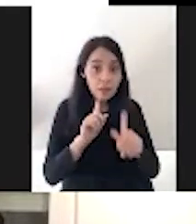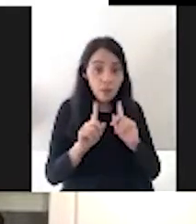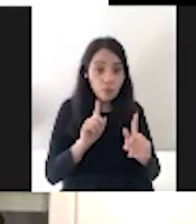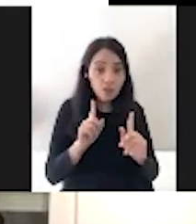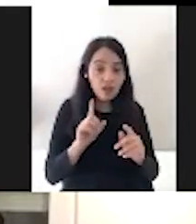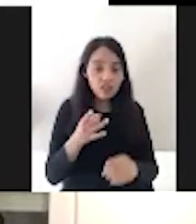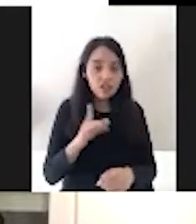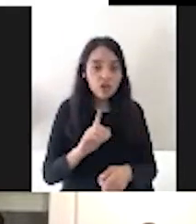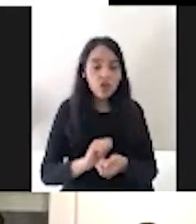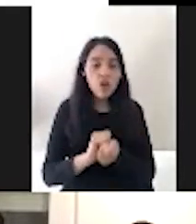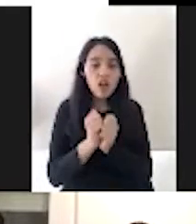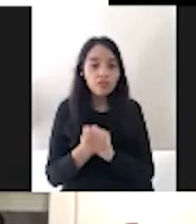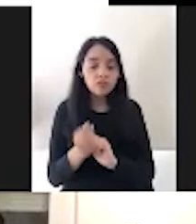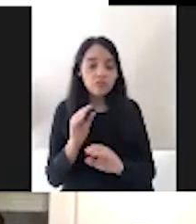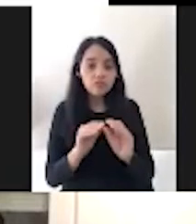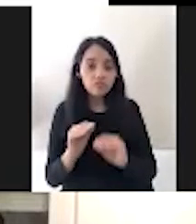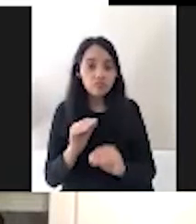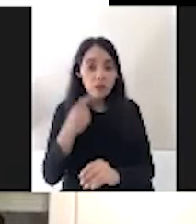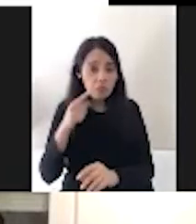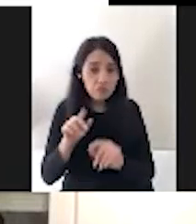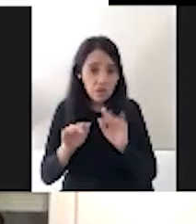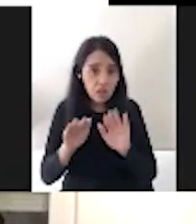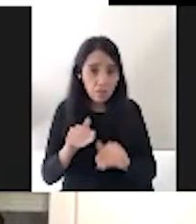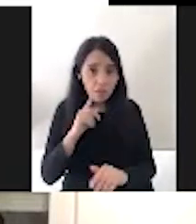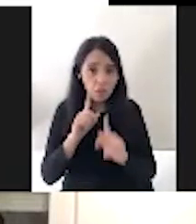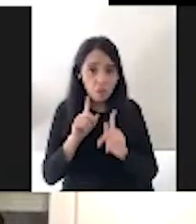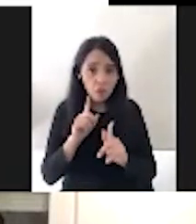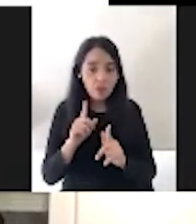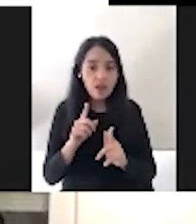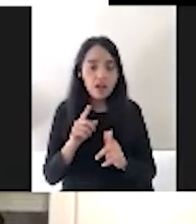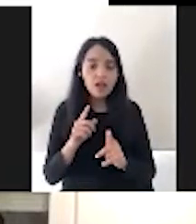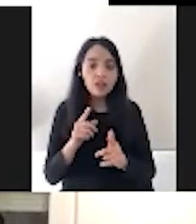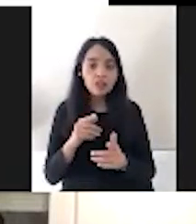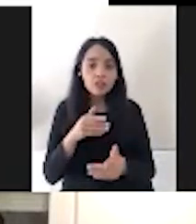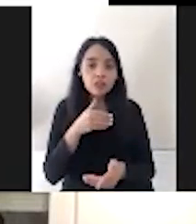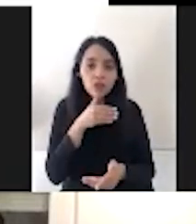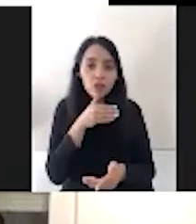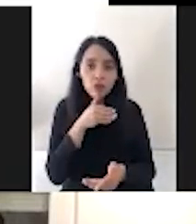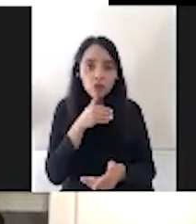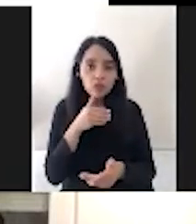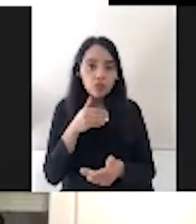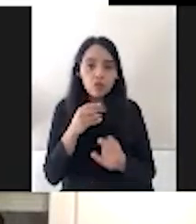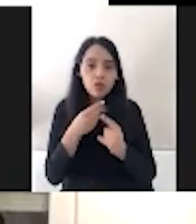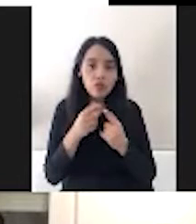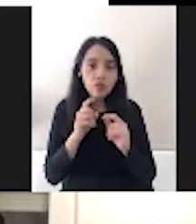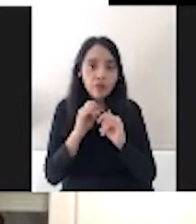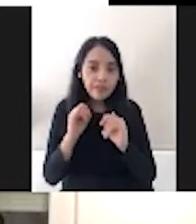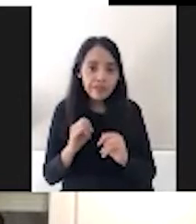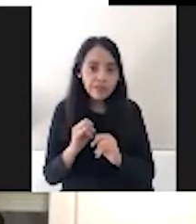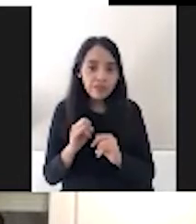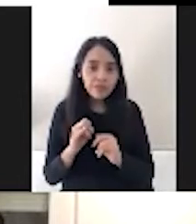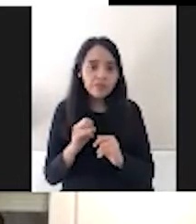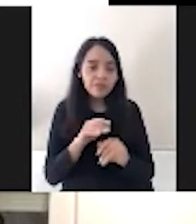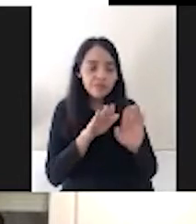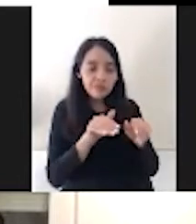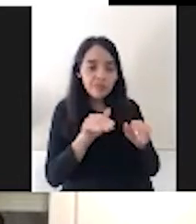le hacen algunas adecuaciones, pero sigue siendo la misma prueba. Por lo general no se ve otra forma de evaluar, sino es la misma para todos iguales, o